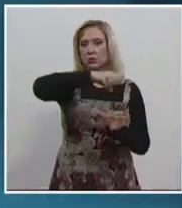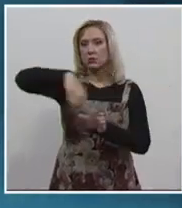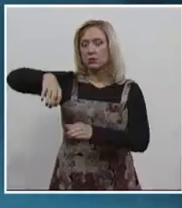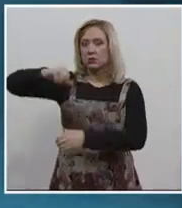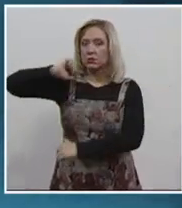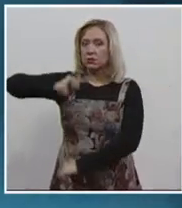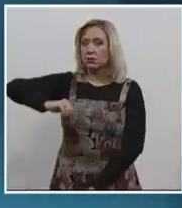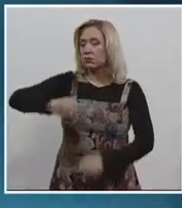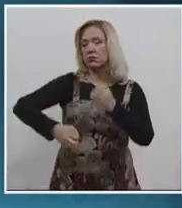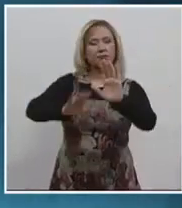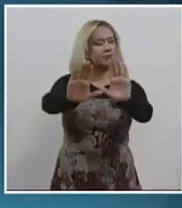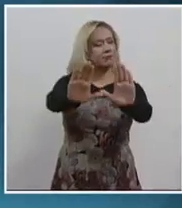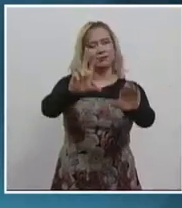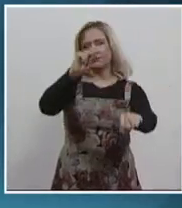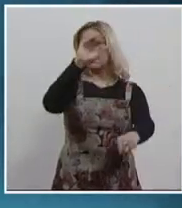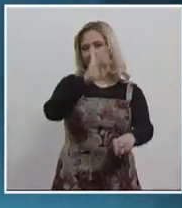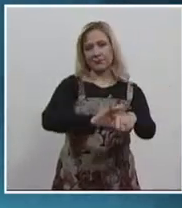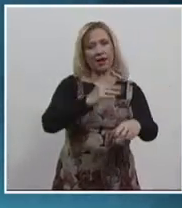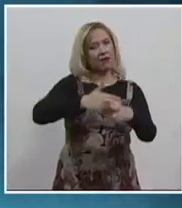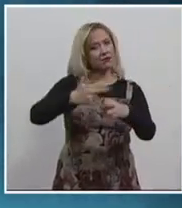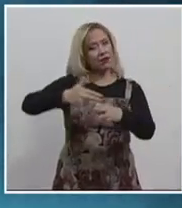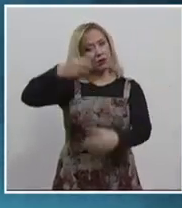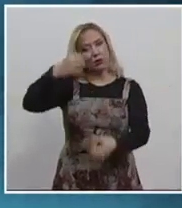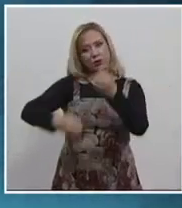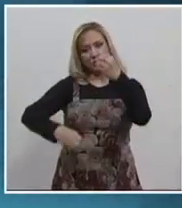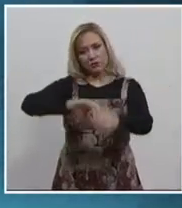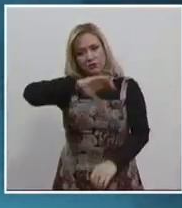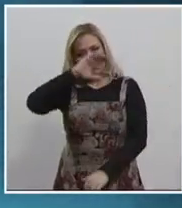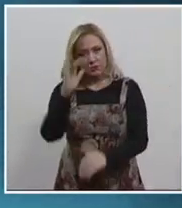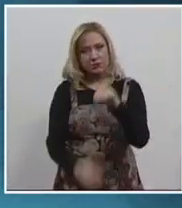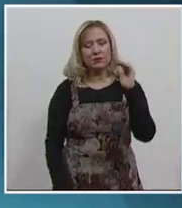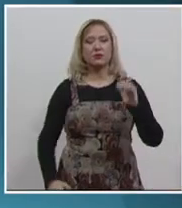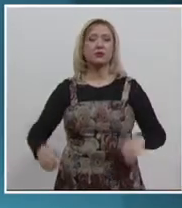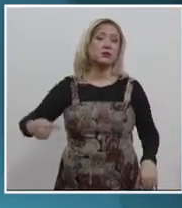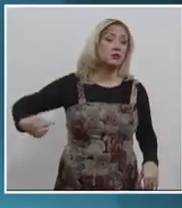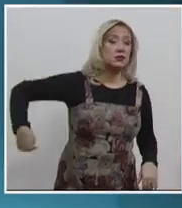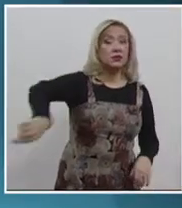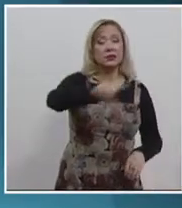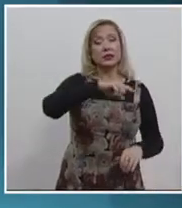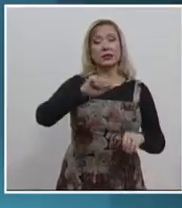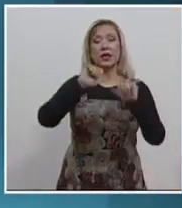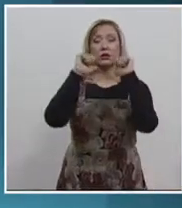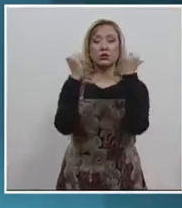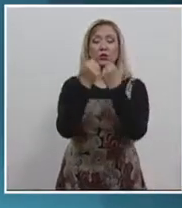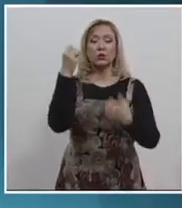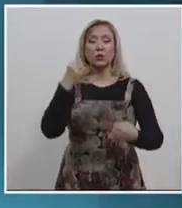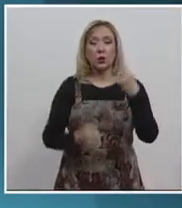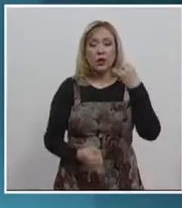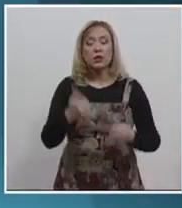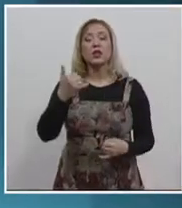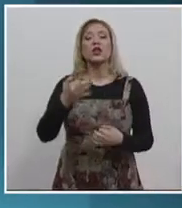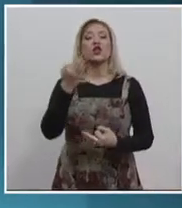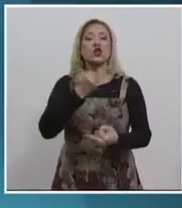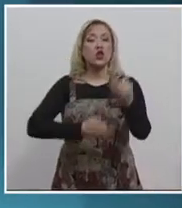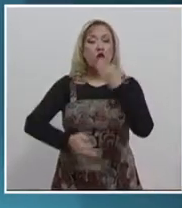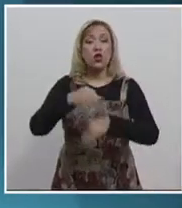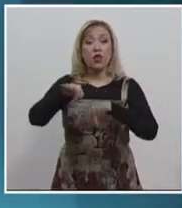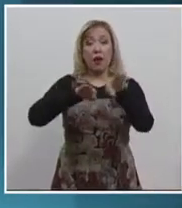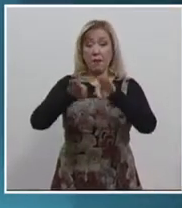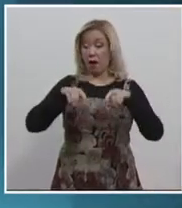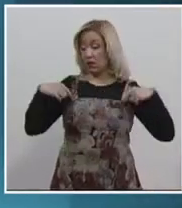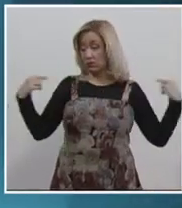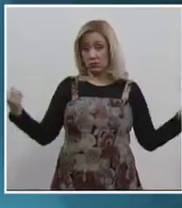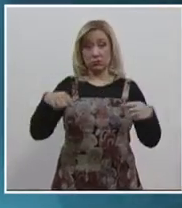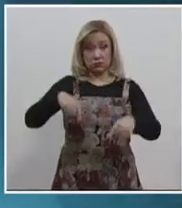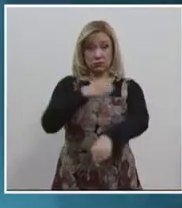el juicio en lo principal, lo que protege a juzgadoras y juzgadores que integran dicha asociación, así como a todos los servidores públicos del